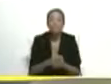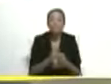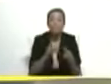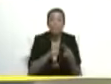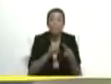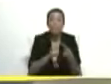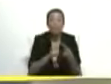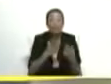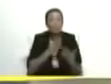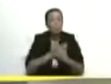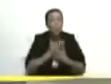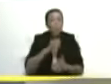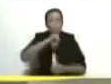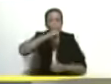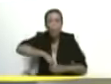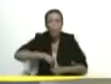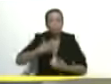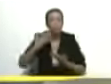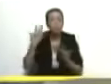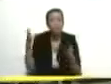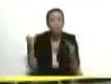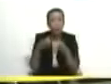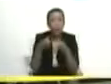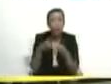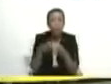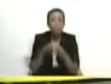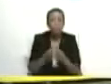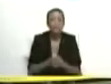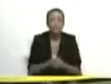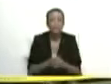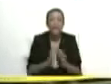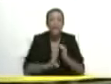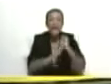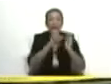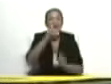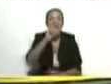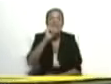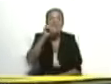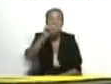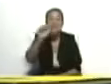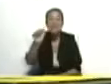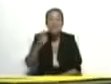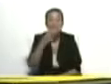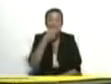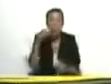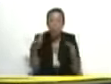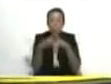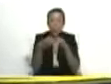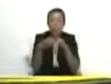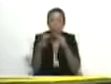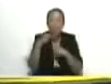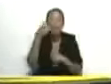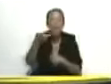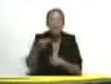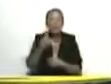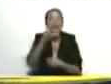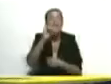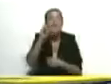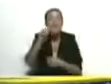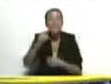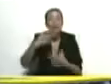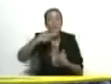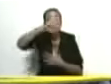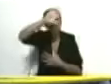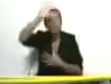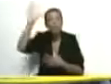de nuestra querida, amada y recordada Lina Rom, siempre recordada, Lina Rom, que anda con nosotros en esta batalla.